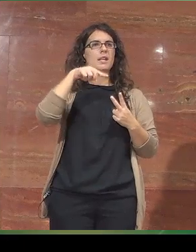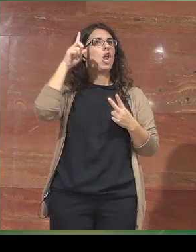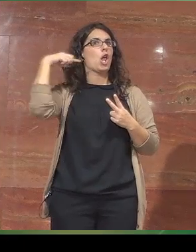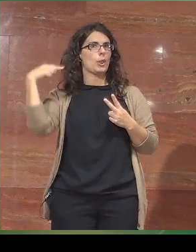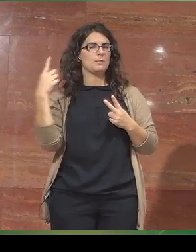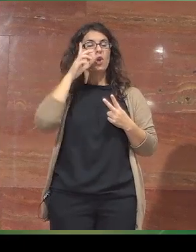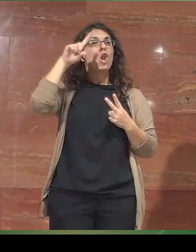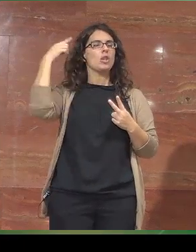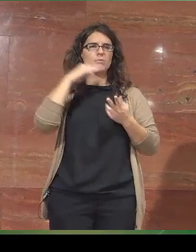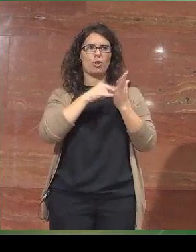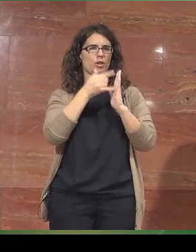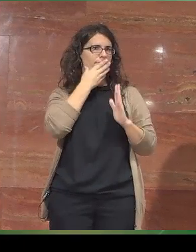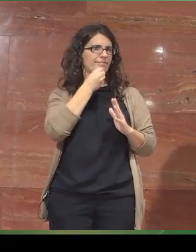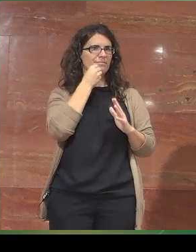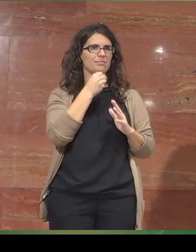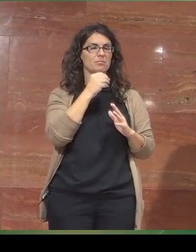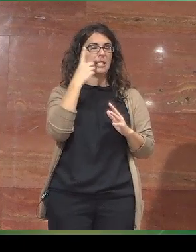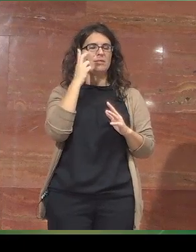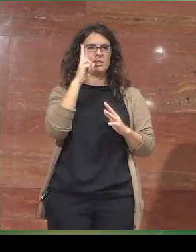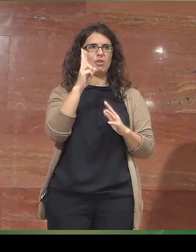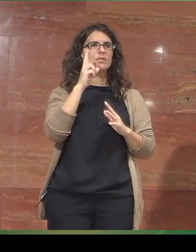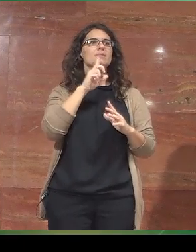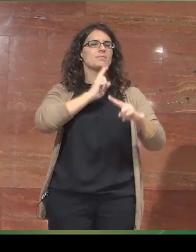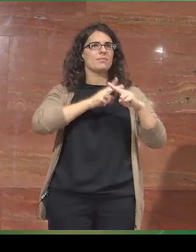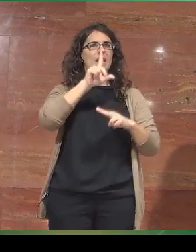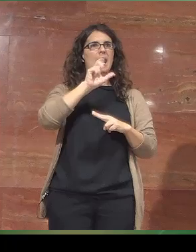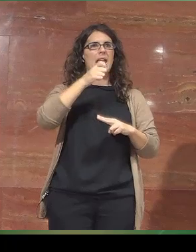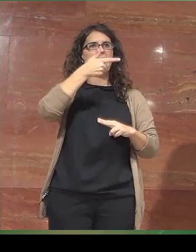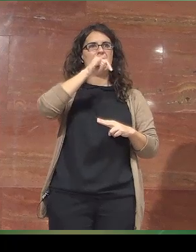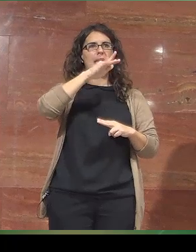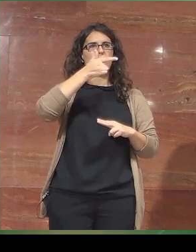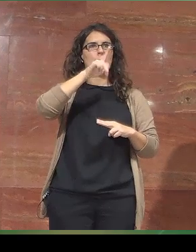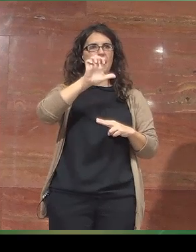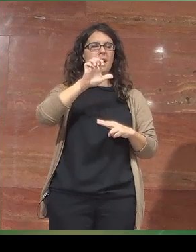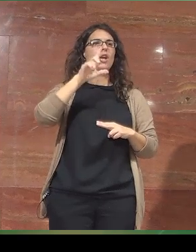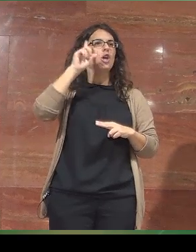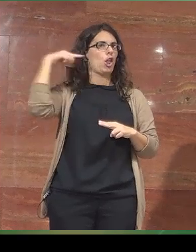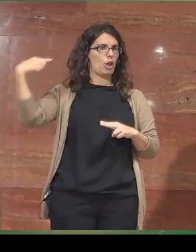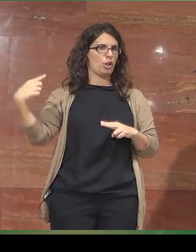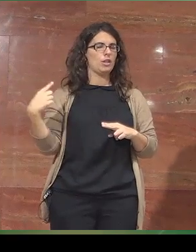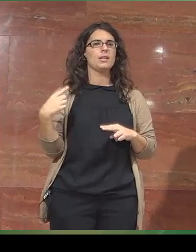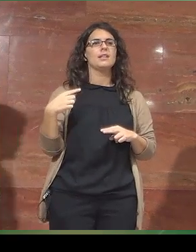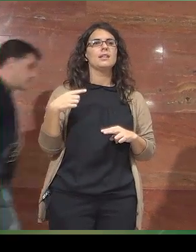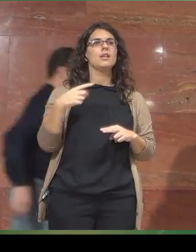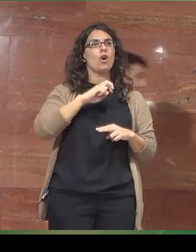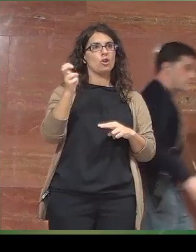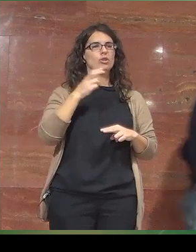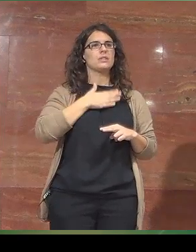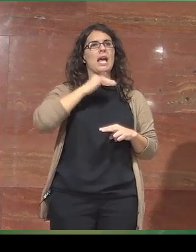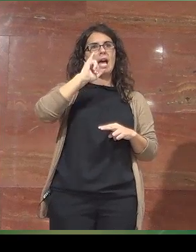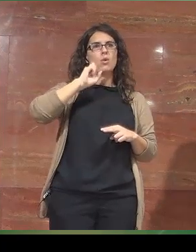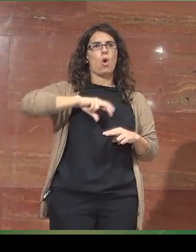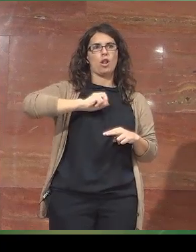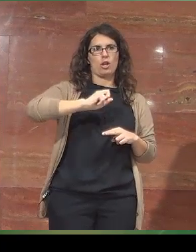que es el que yo más he visto, que se llama Legible London. Y otros proyectos importantes han sido I Walk New York, que